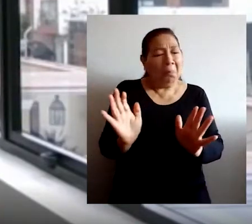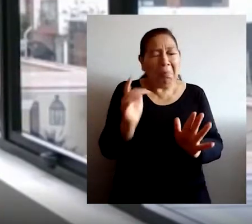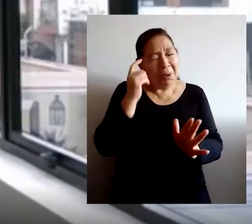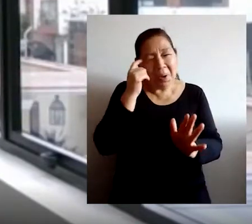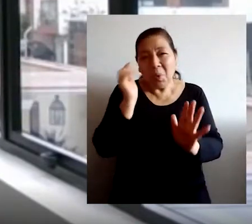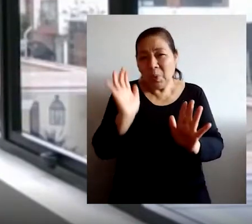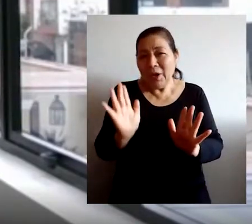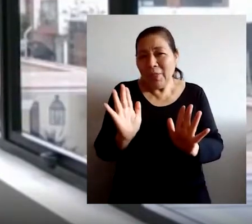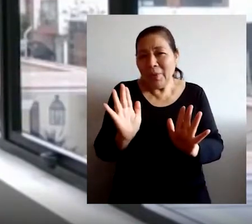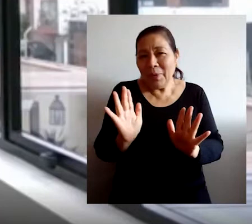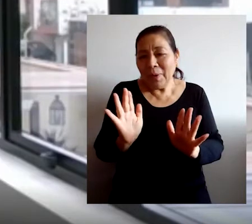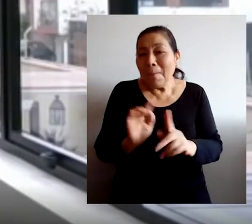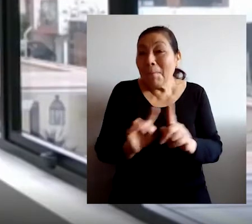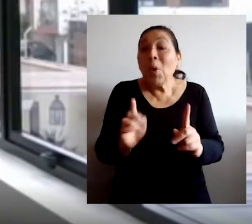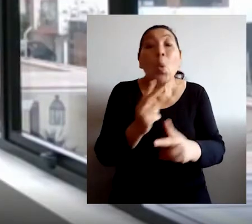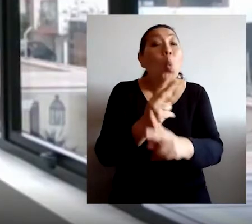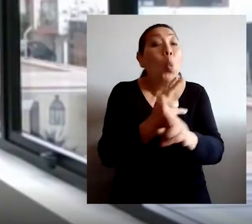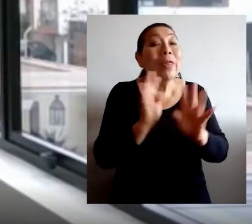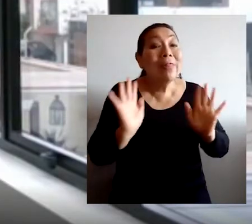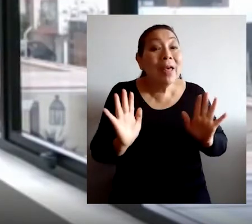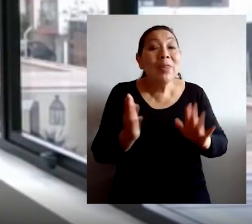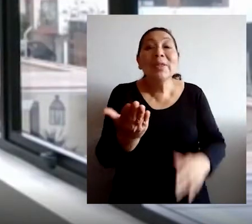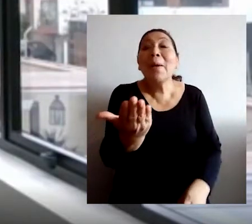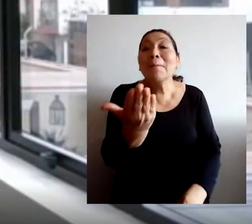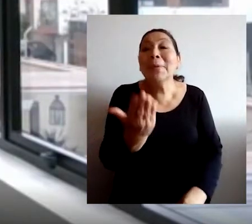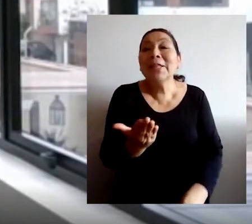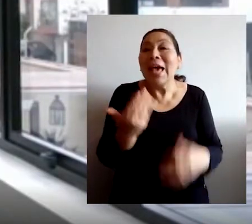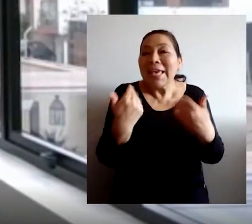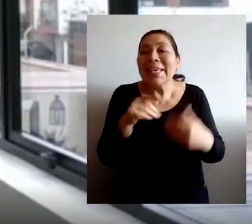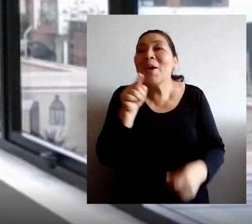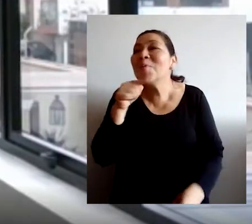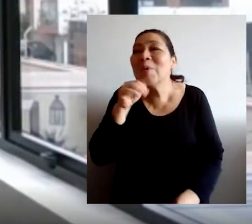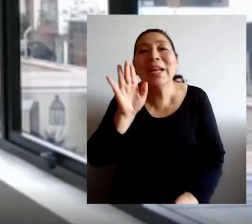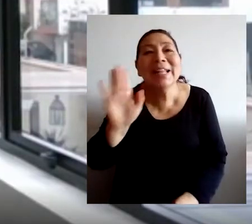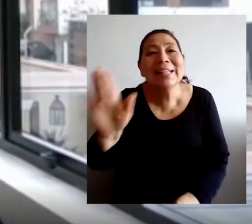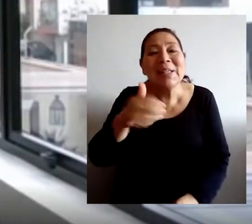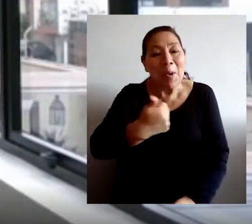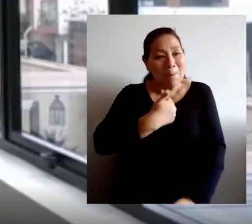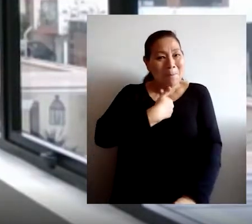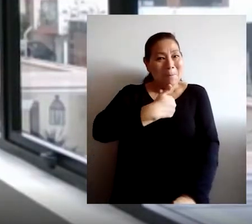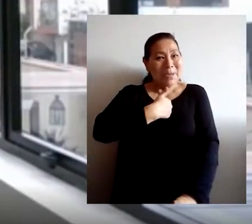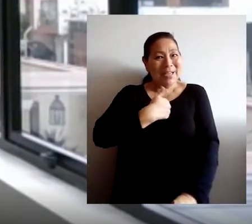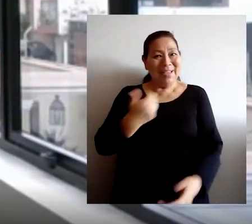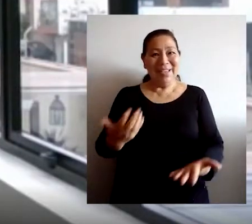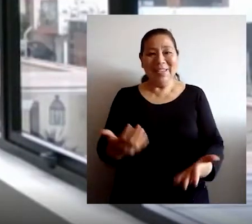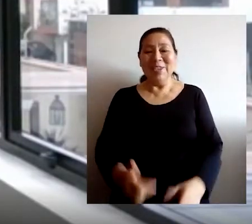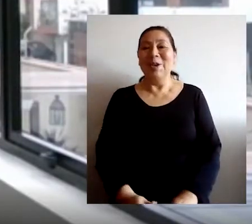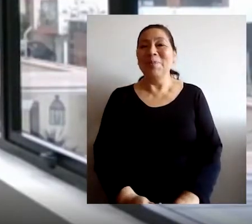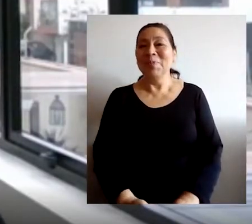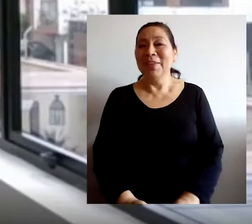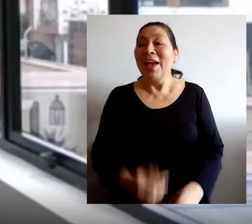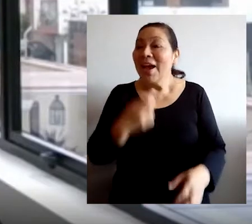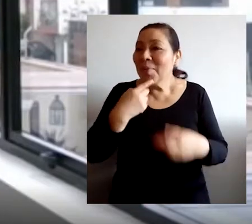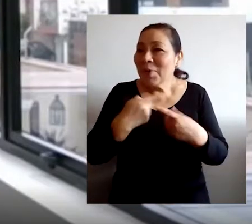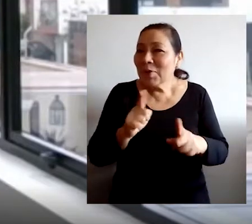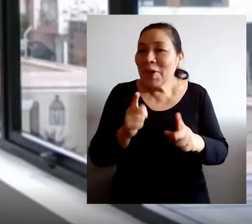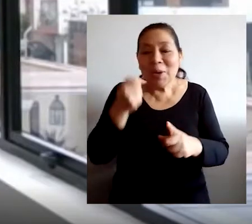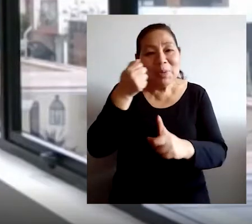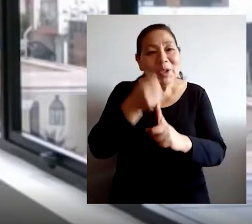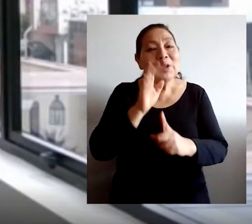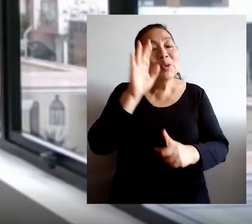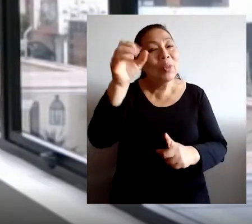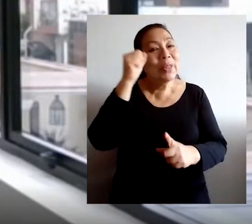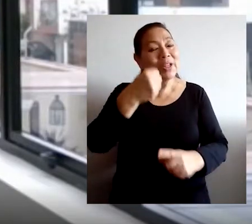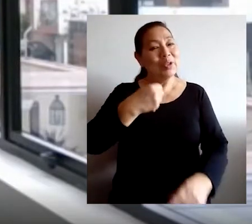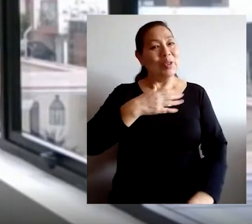ya no me acuerdo, entonces cuidado pues porque está pidiendo lo que ya es de ella. O sea, encima todavía que se produce la violación